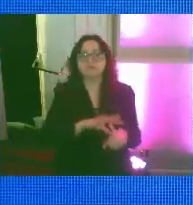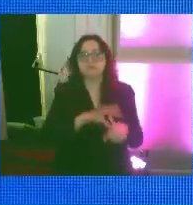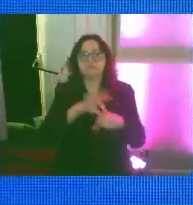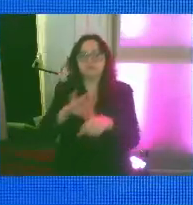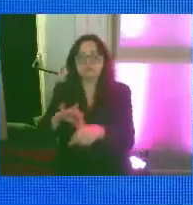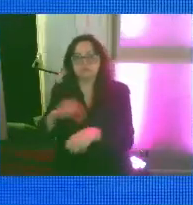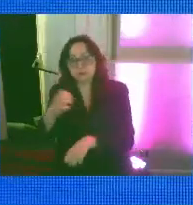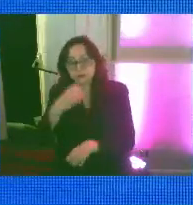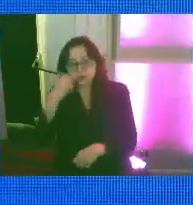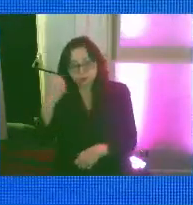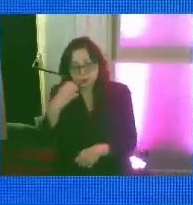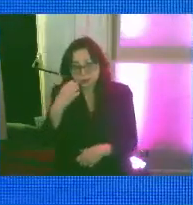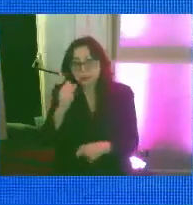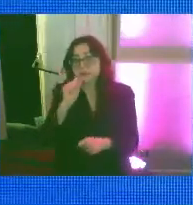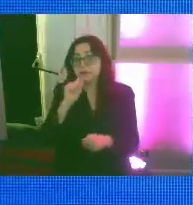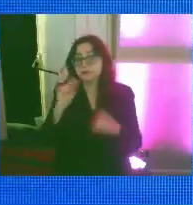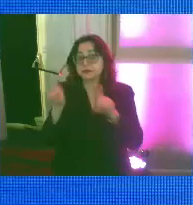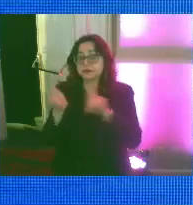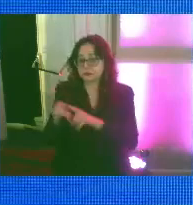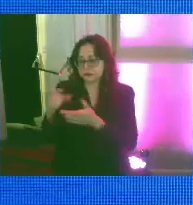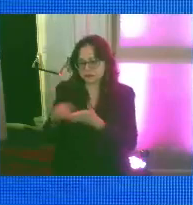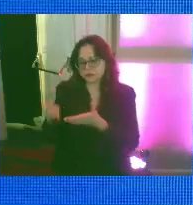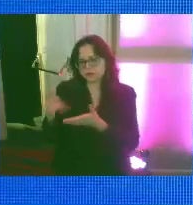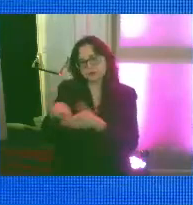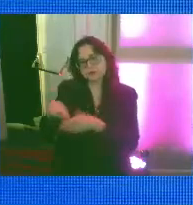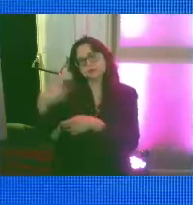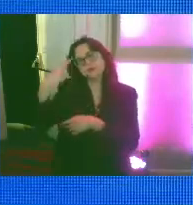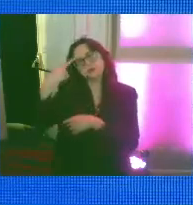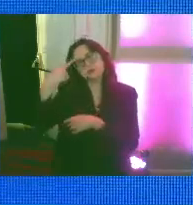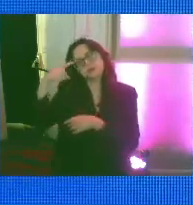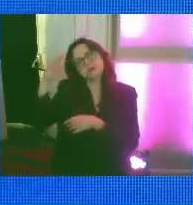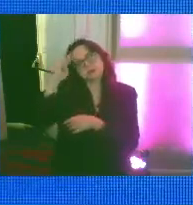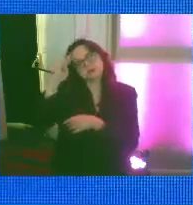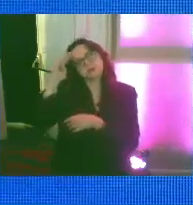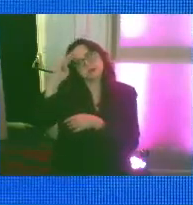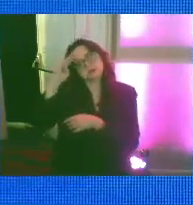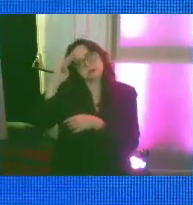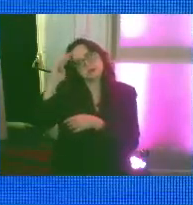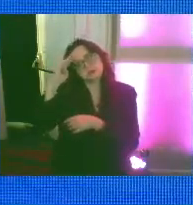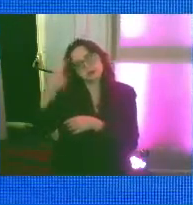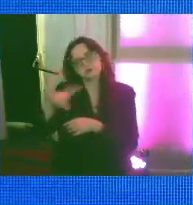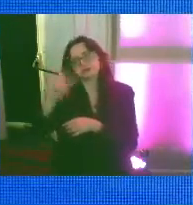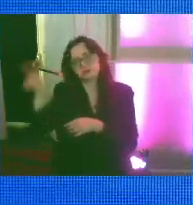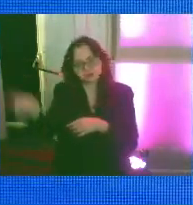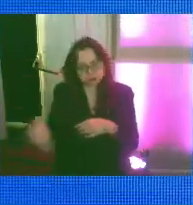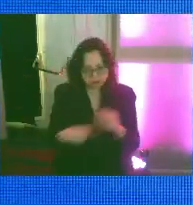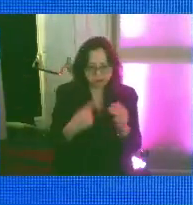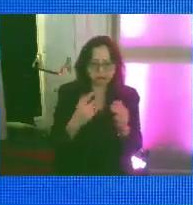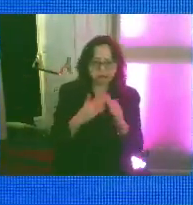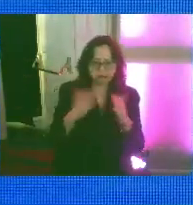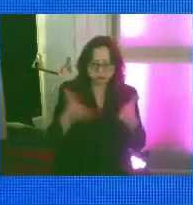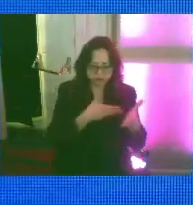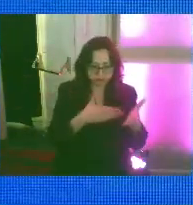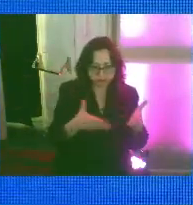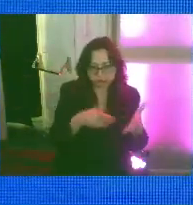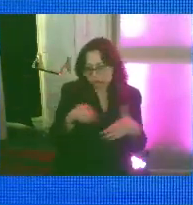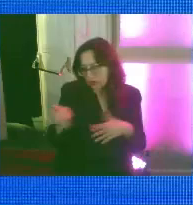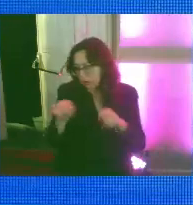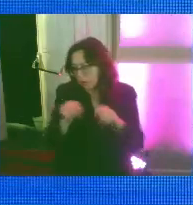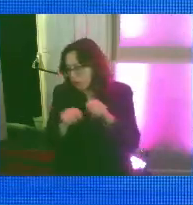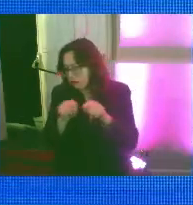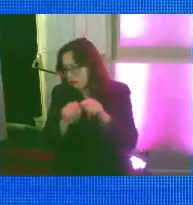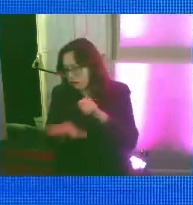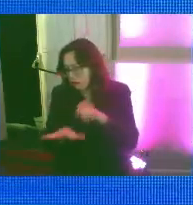hacemos las compras o vamos repasando la lista de compras, preparamos la comida, vamos a visitar a la tía que está enferma, acompañamos